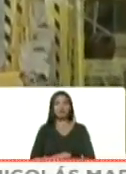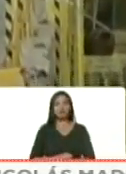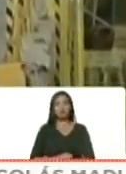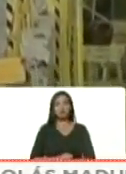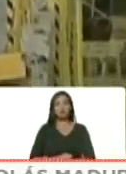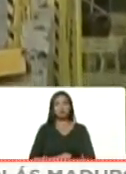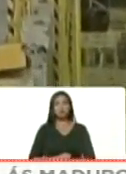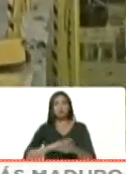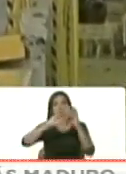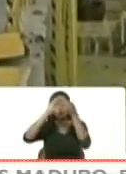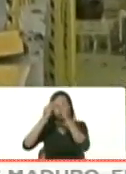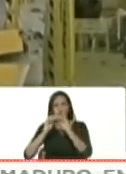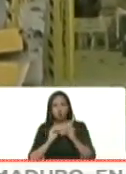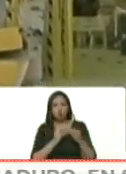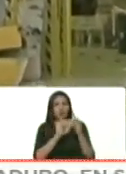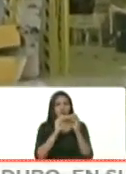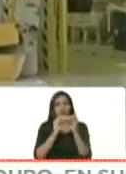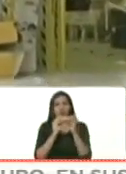reconstruido